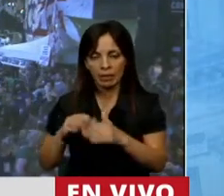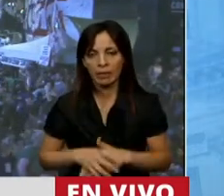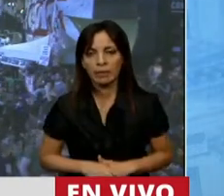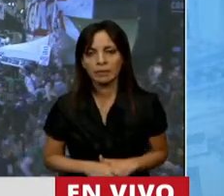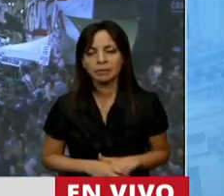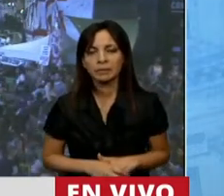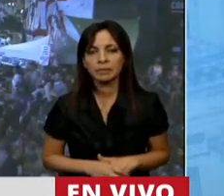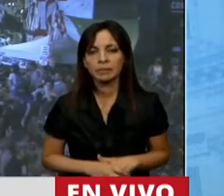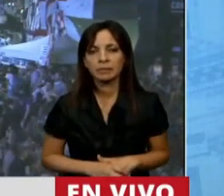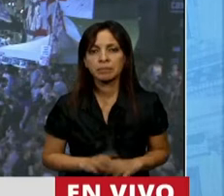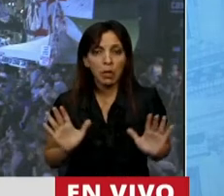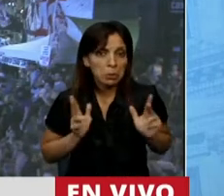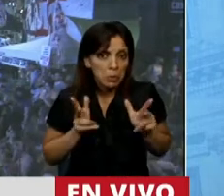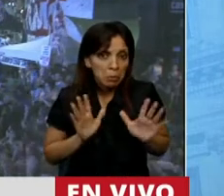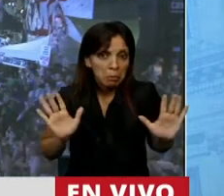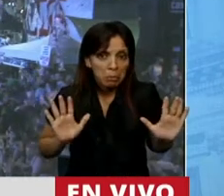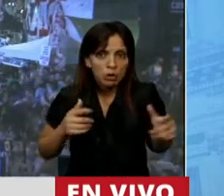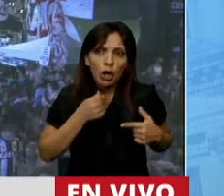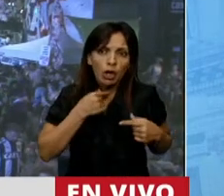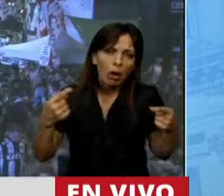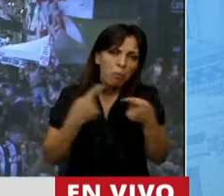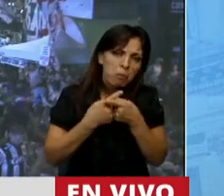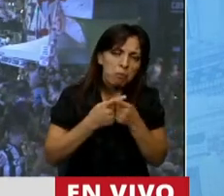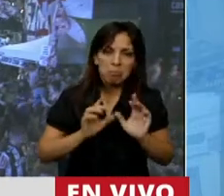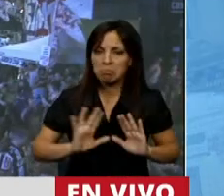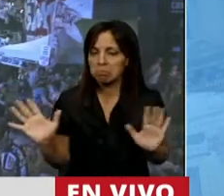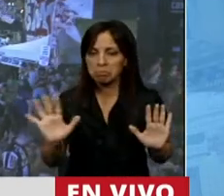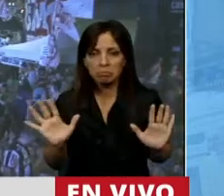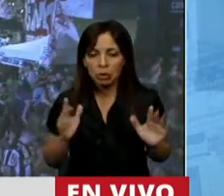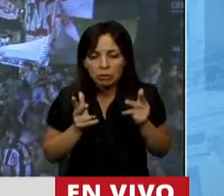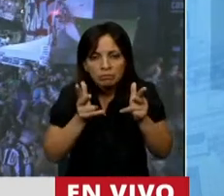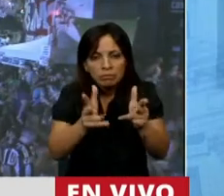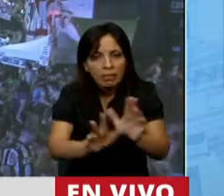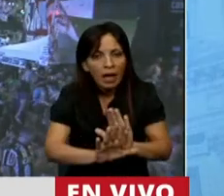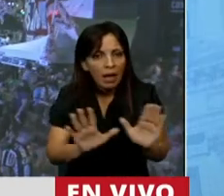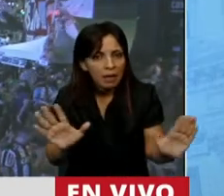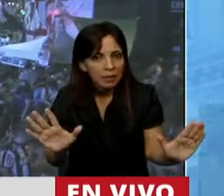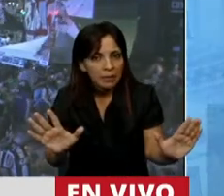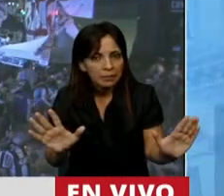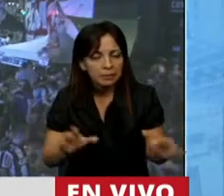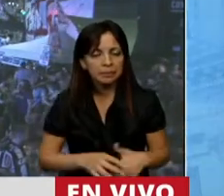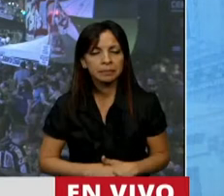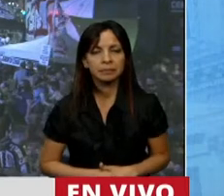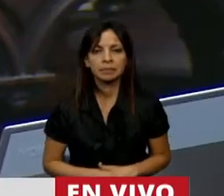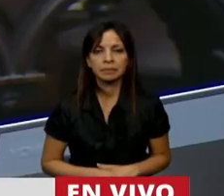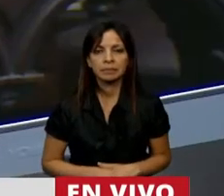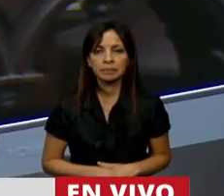Pero vuelvo a insistir, es sin ánimo de confrontar y al solo efecto de poner las cosas en su debido lugar.